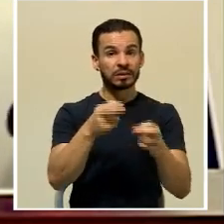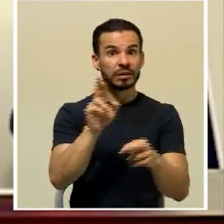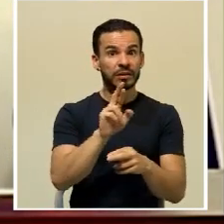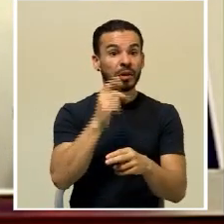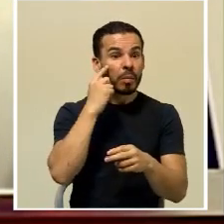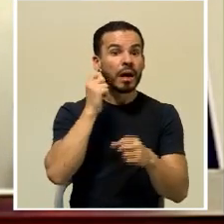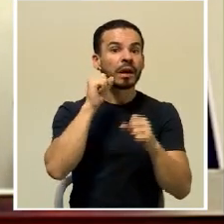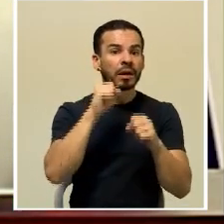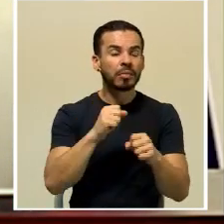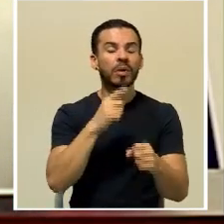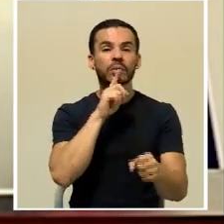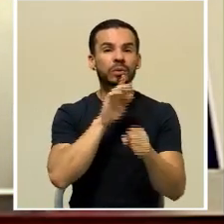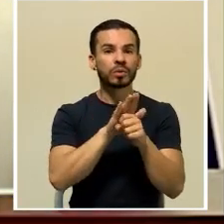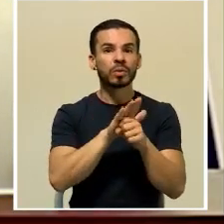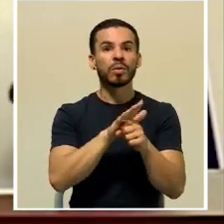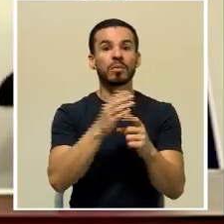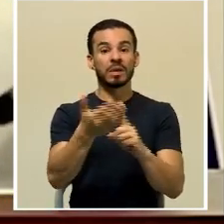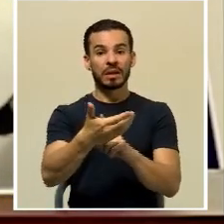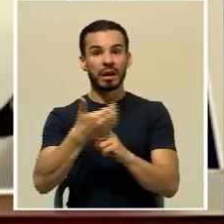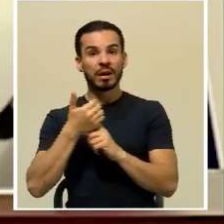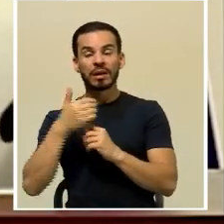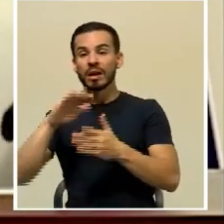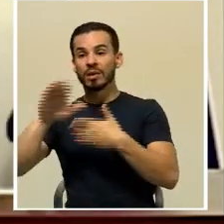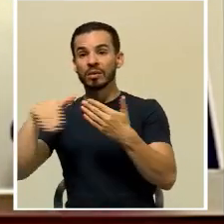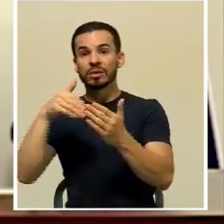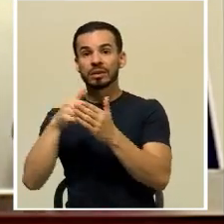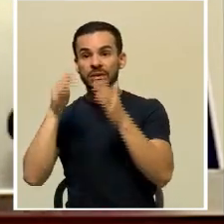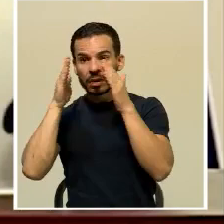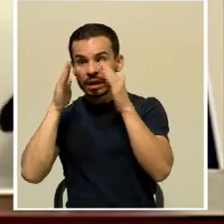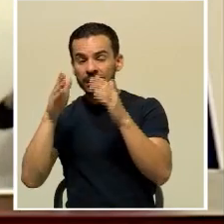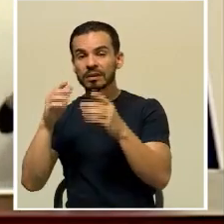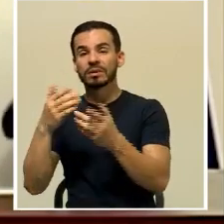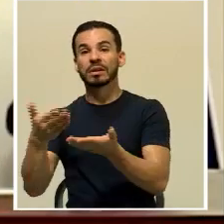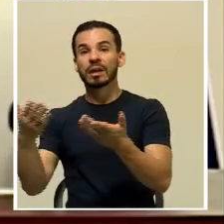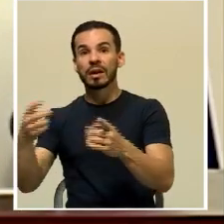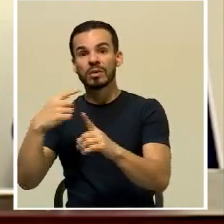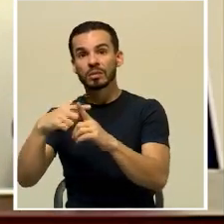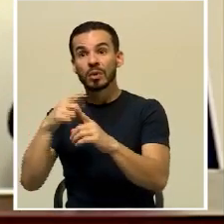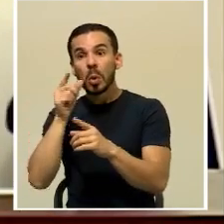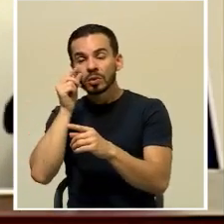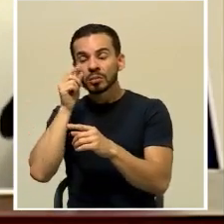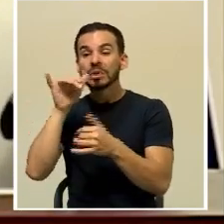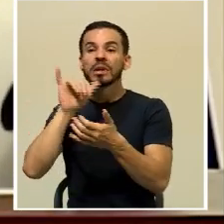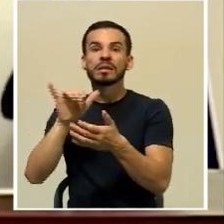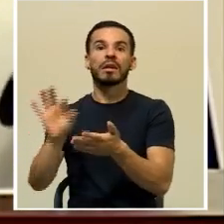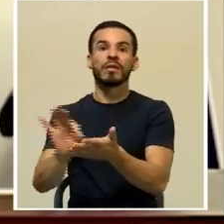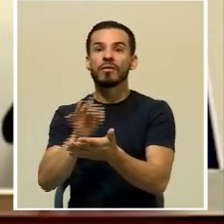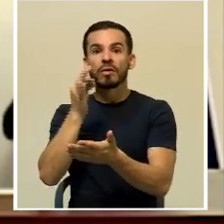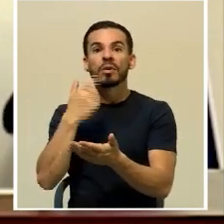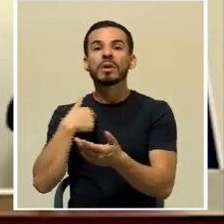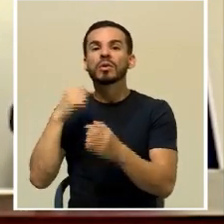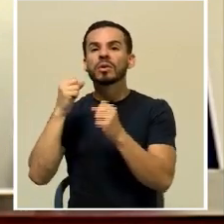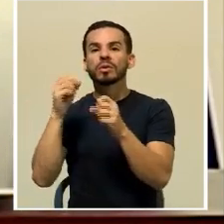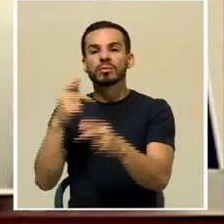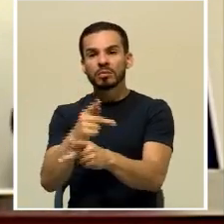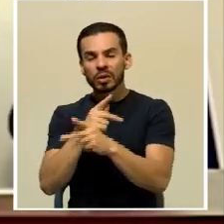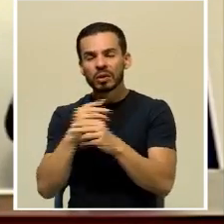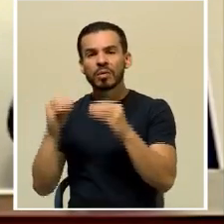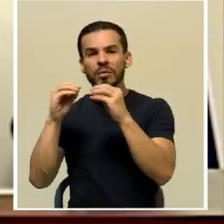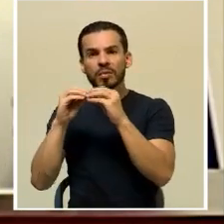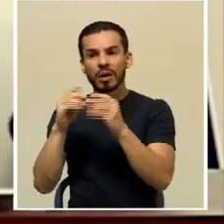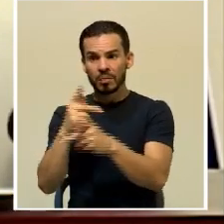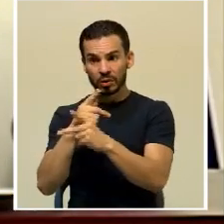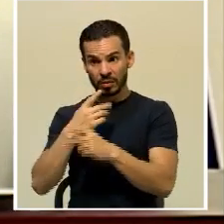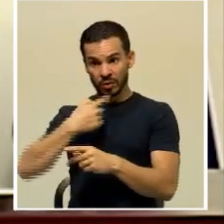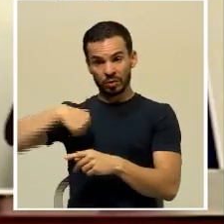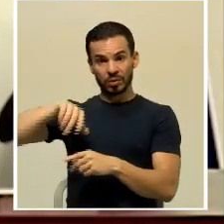que podamos cumplir la cuarentena en un centro de atención de casos positivos o sospechosos y de esta forma vamos a estar más protegidos.